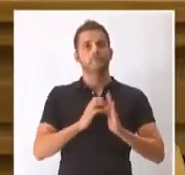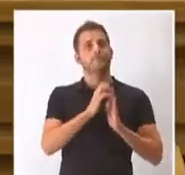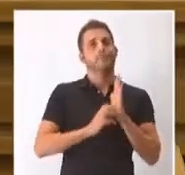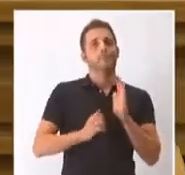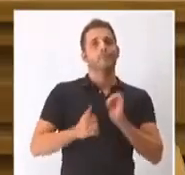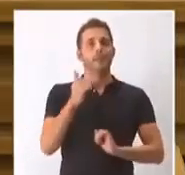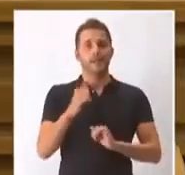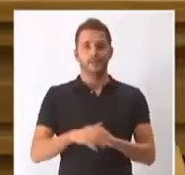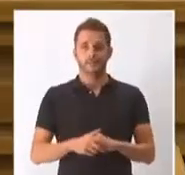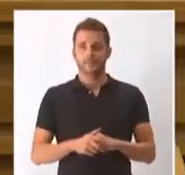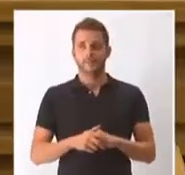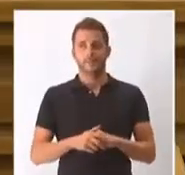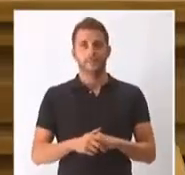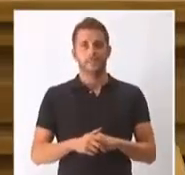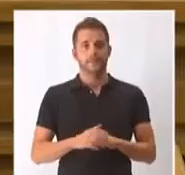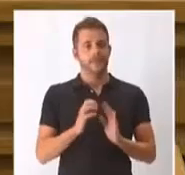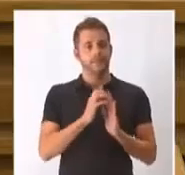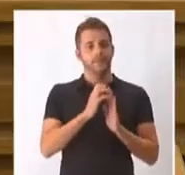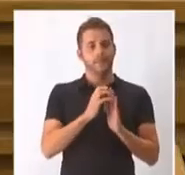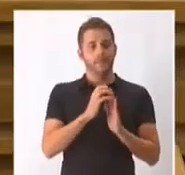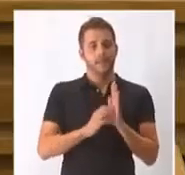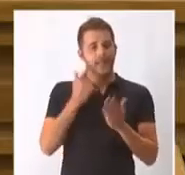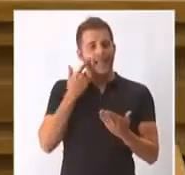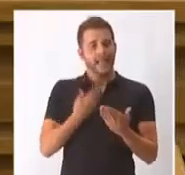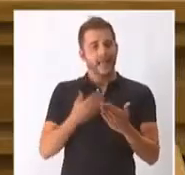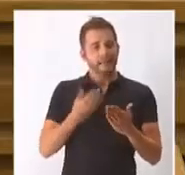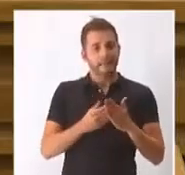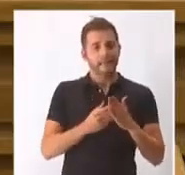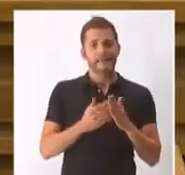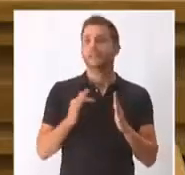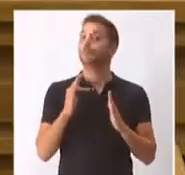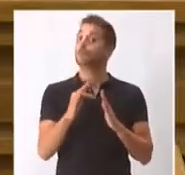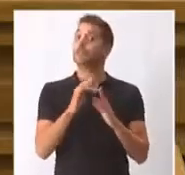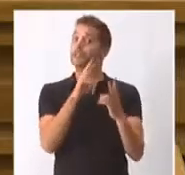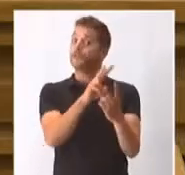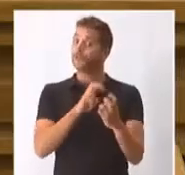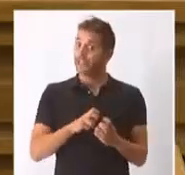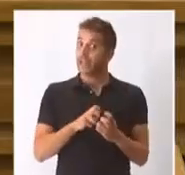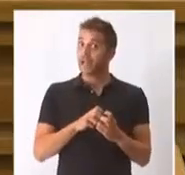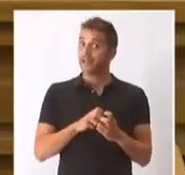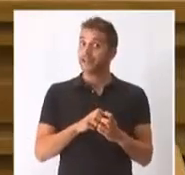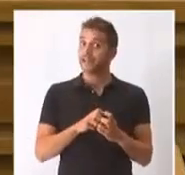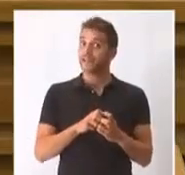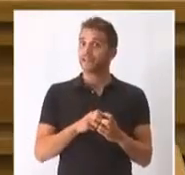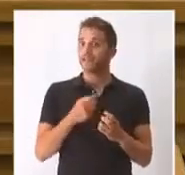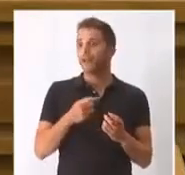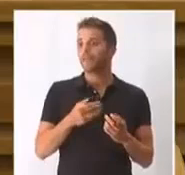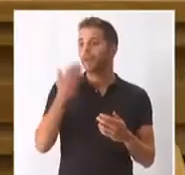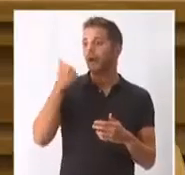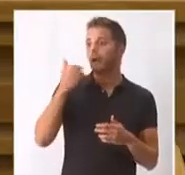más con más garantías y con más beneficios fiscales claros que podían haber puesto antes